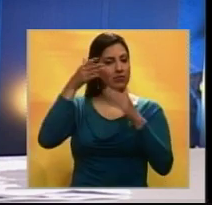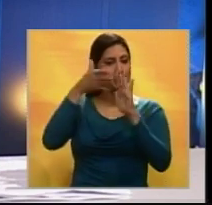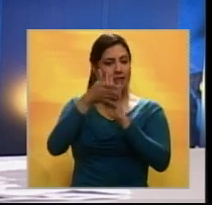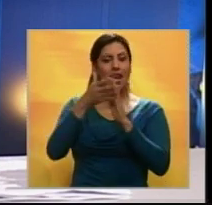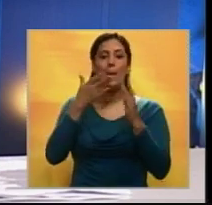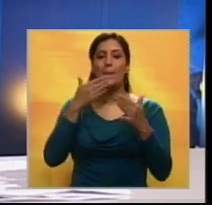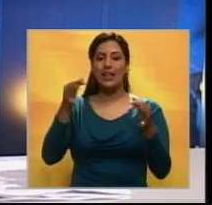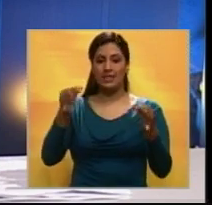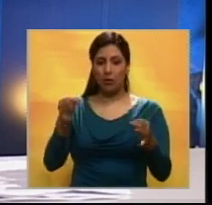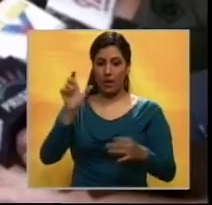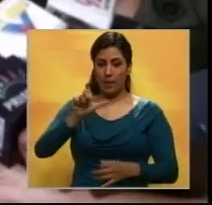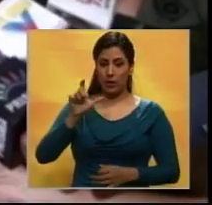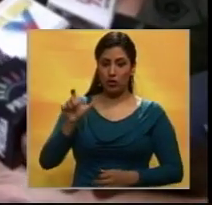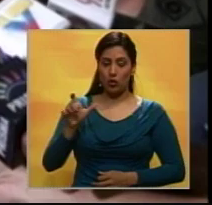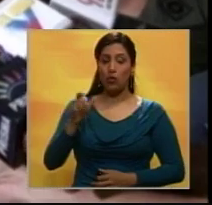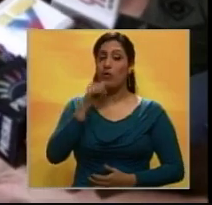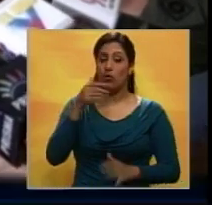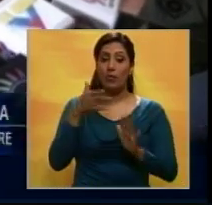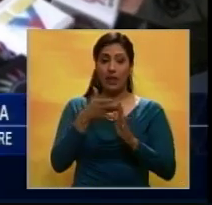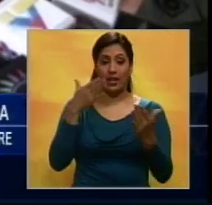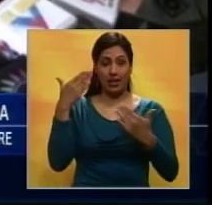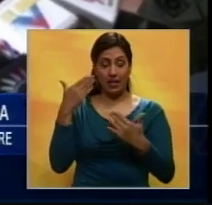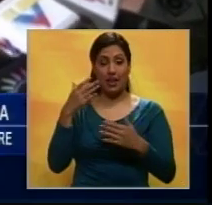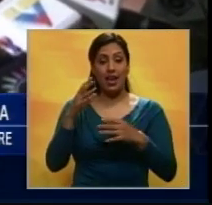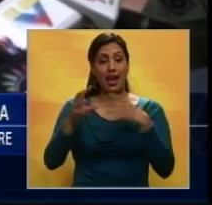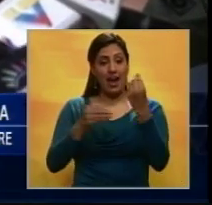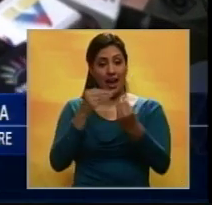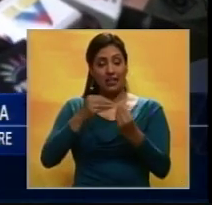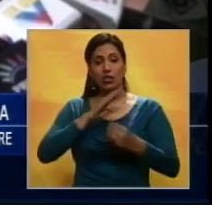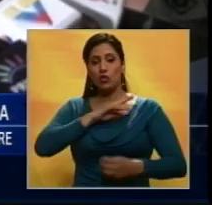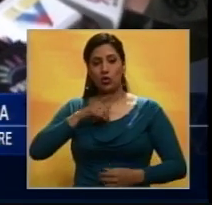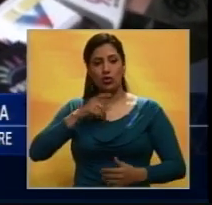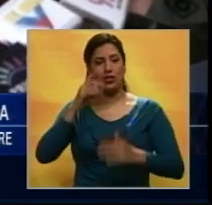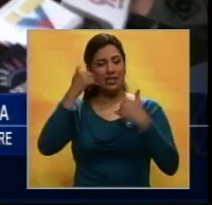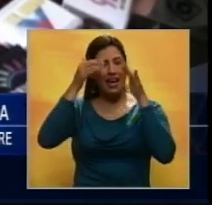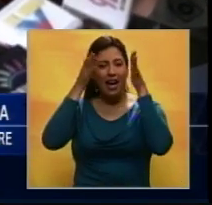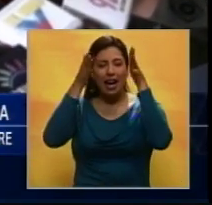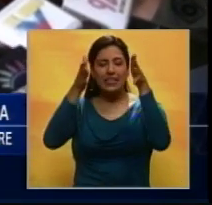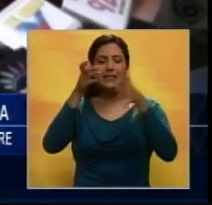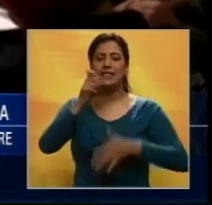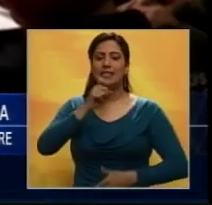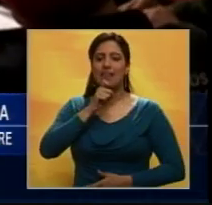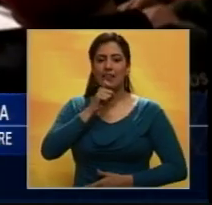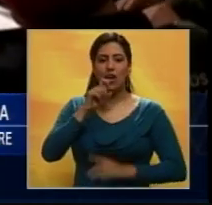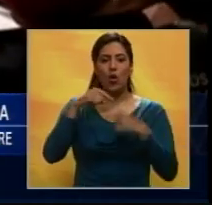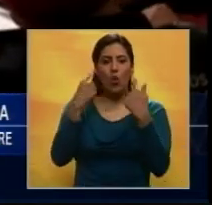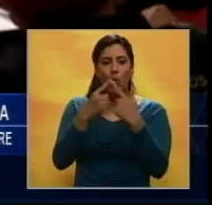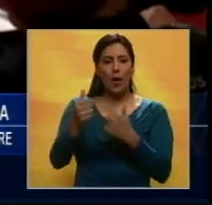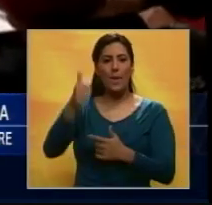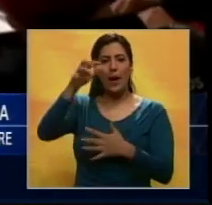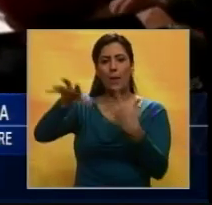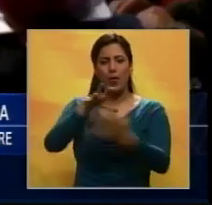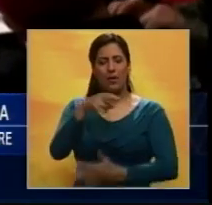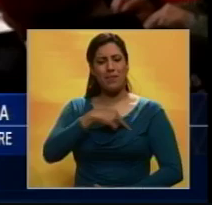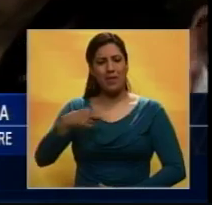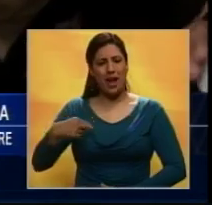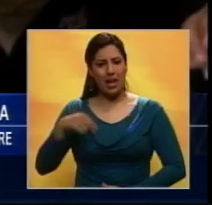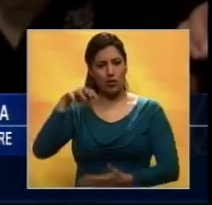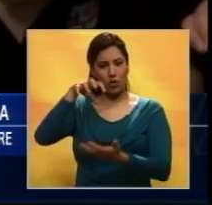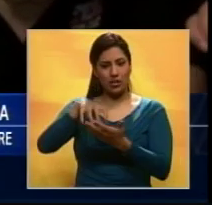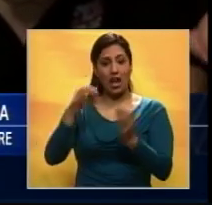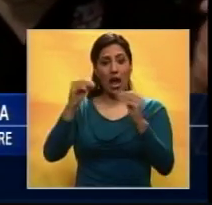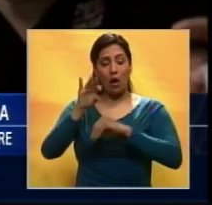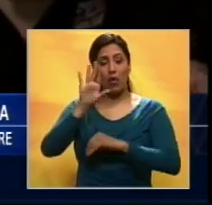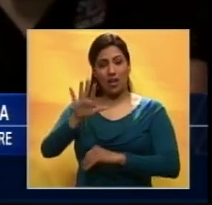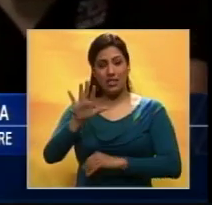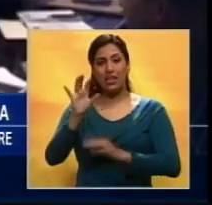la seguridad ciudadana. Rojas destacó que las acciones se estarán priorizando en las zonas con mayor índice delictivo en la entidad, de acuerdo a